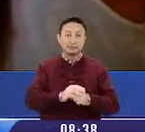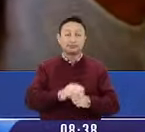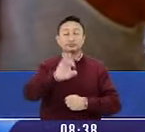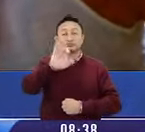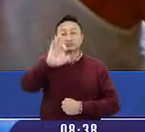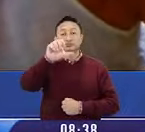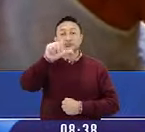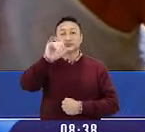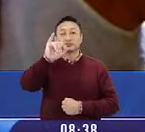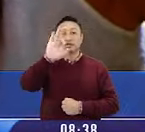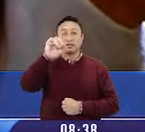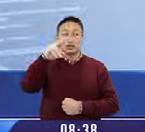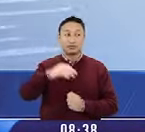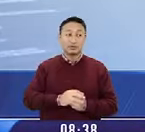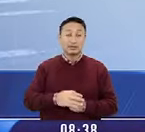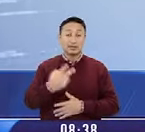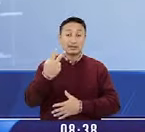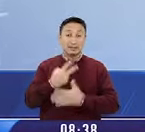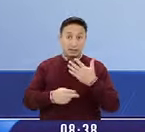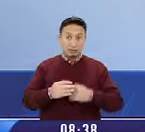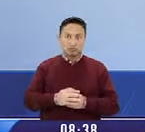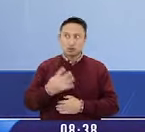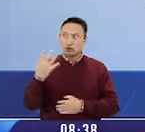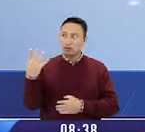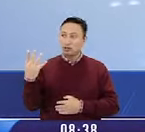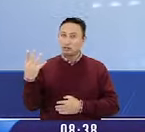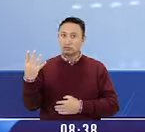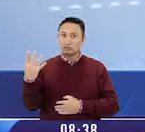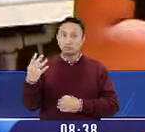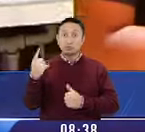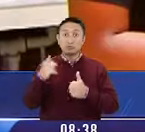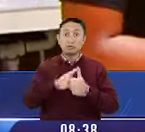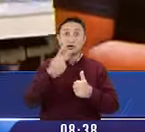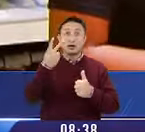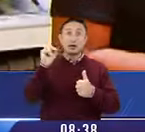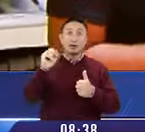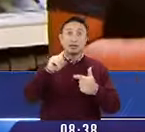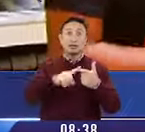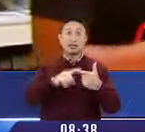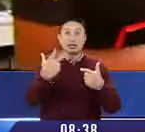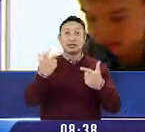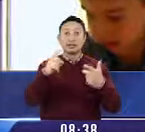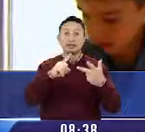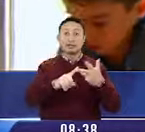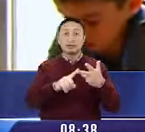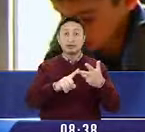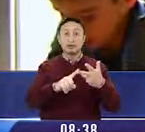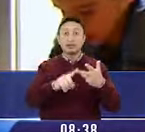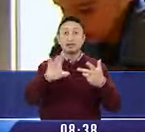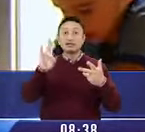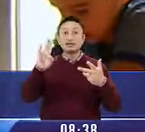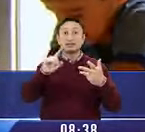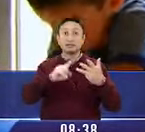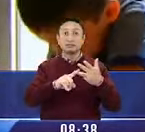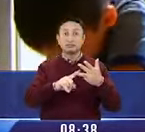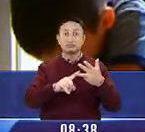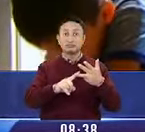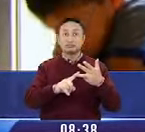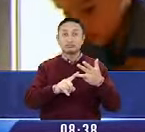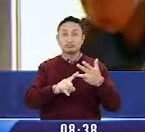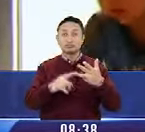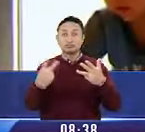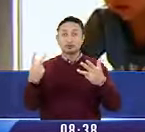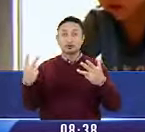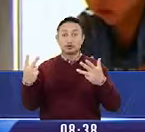es progenitora de 4 varones, Douglas de 20, Ignacio de 13, Elías de 7 y Benji de